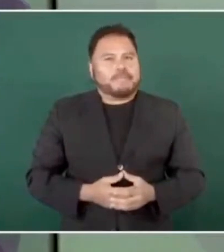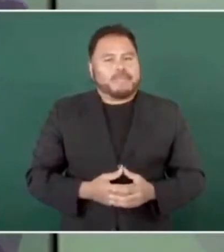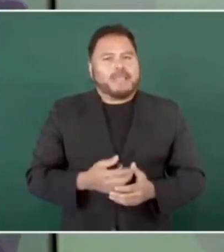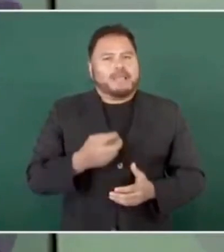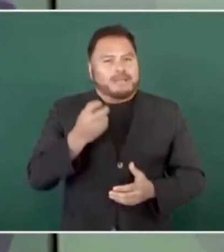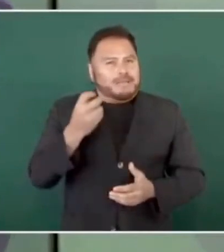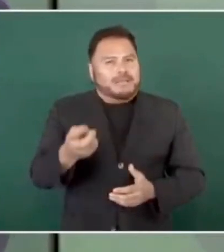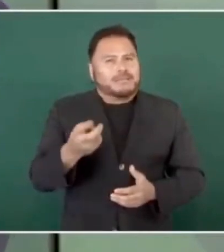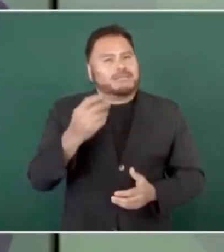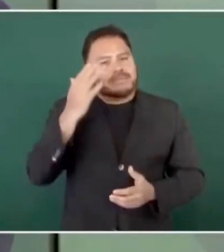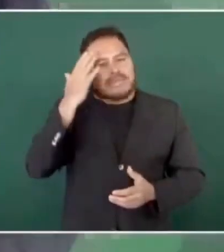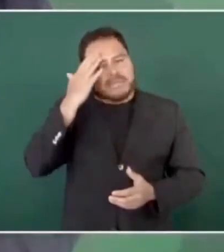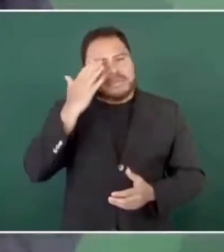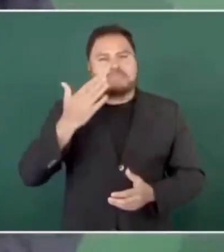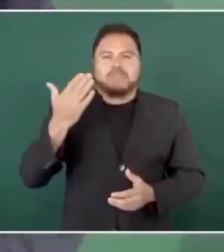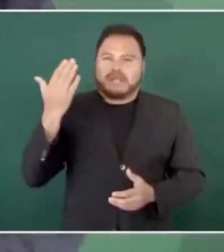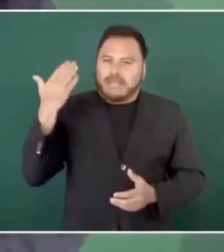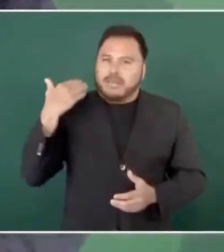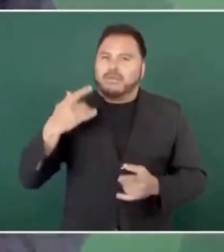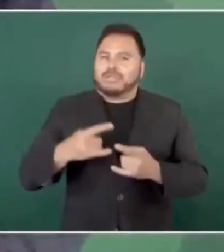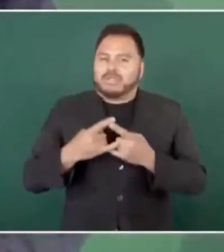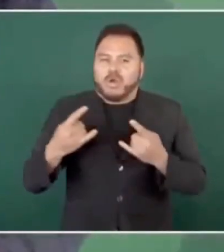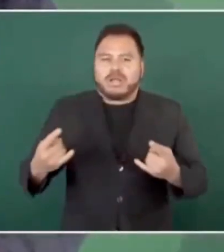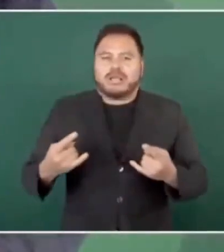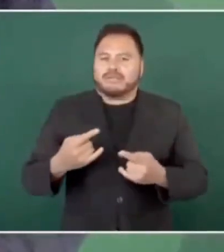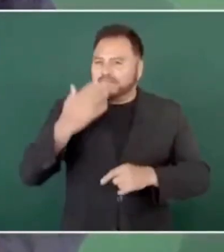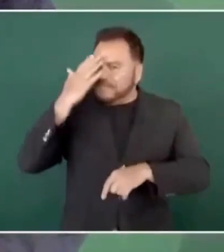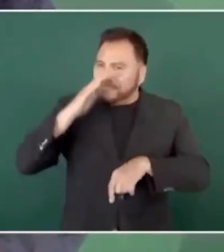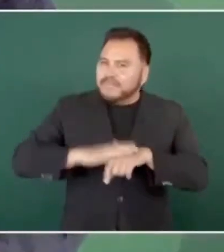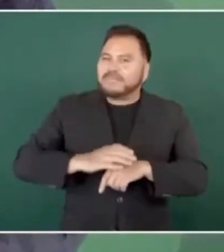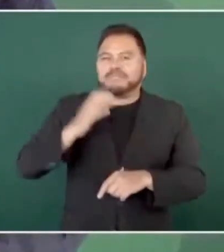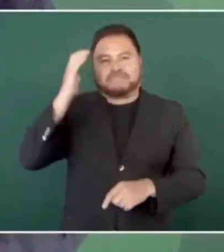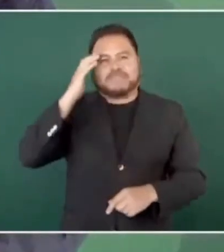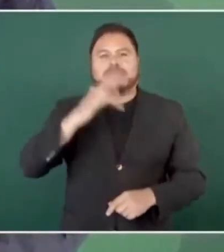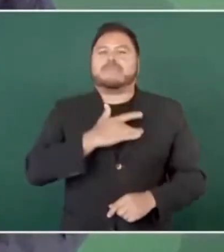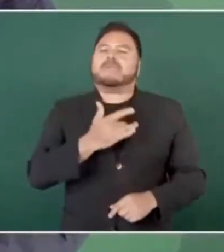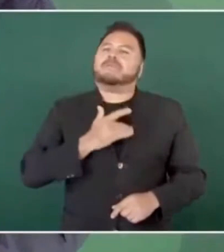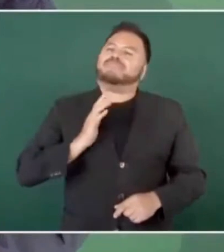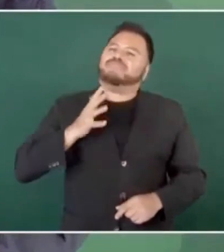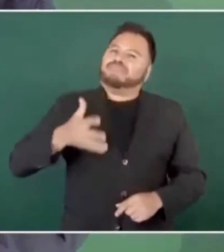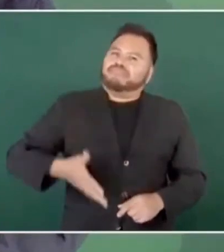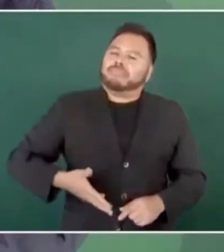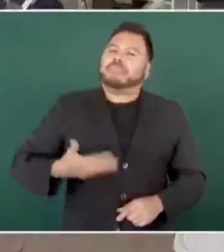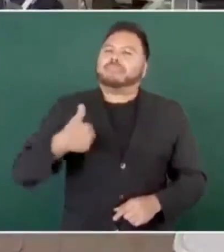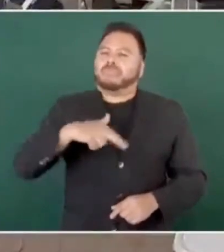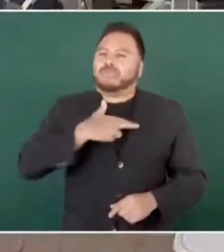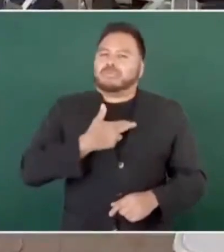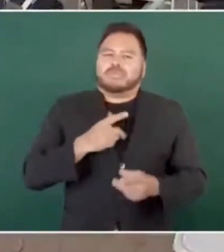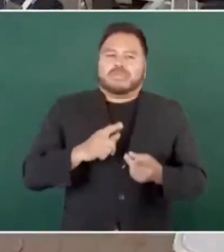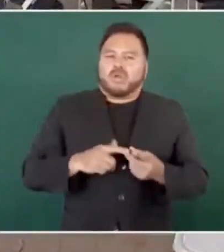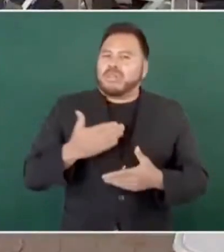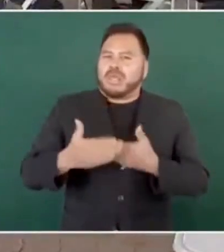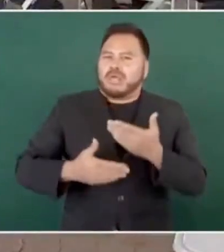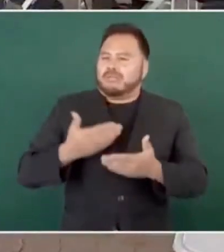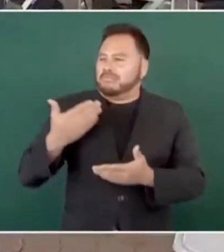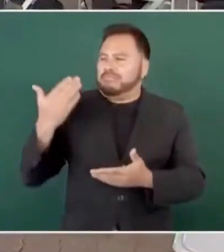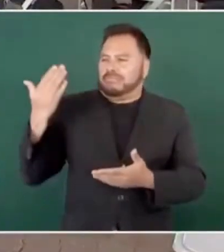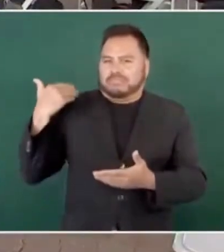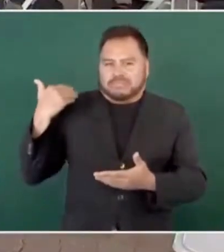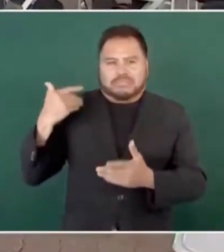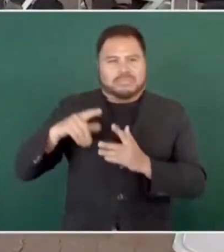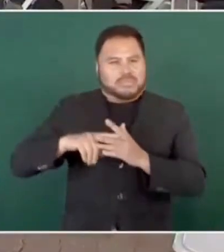de conocer nuestro pasado, de sentirnos orgullosos de dónde venimos, de nuestros